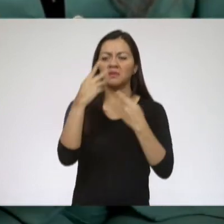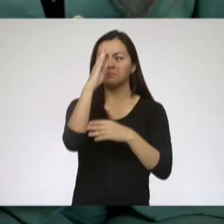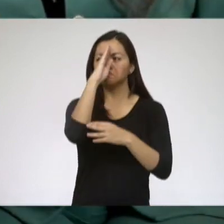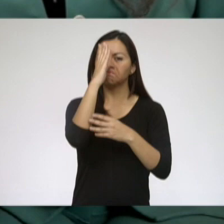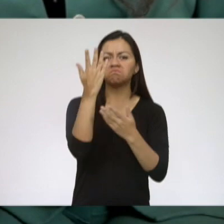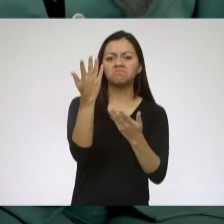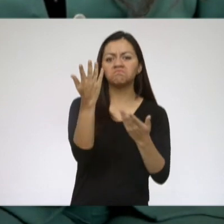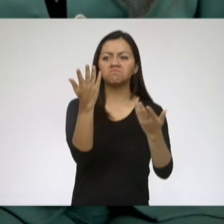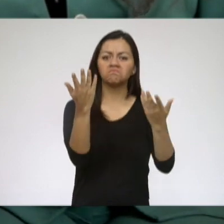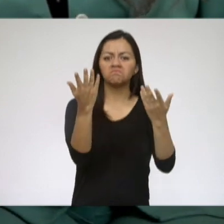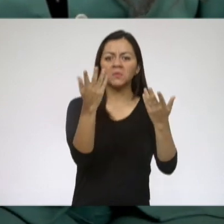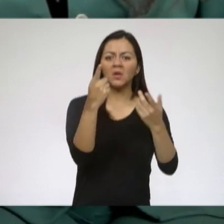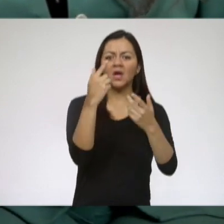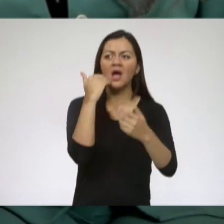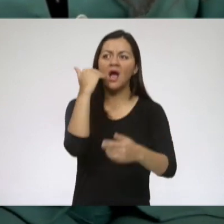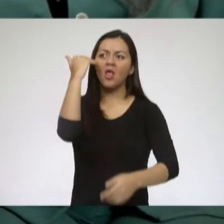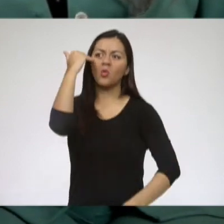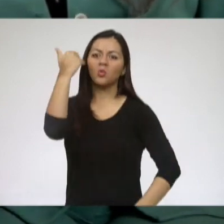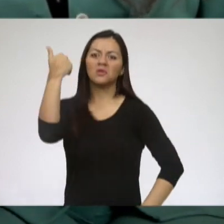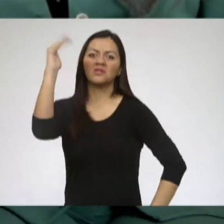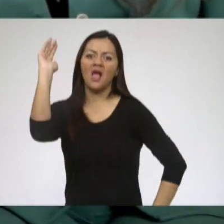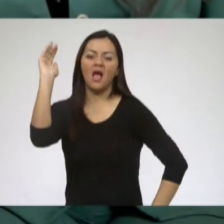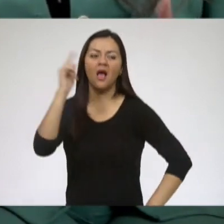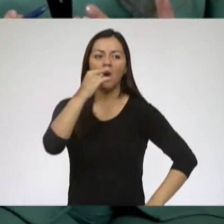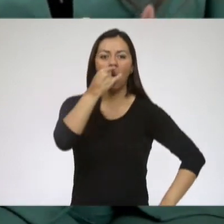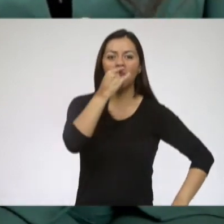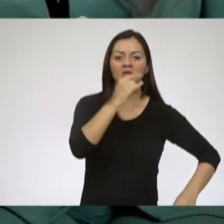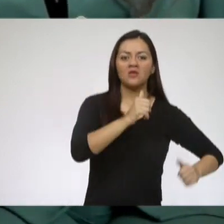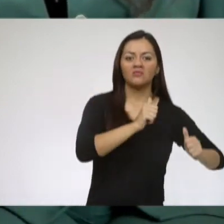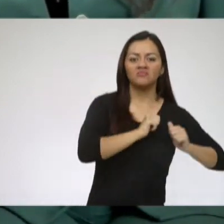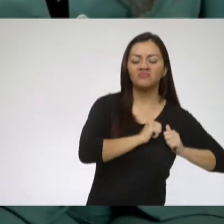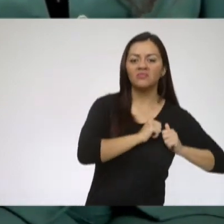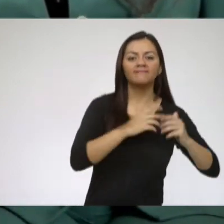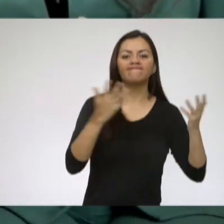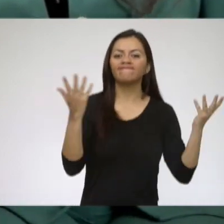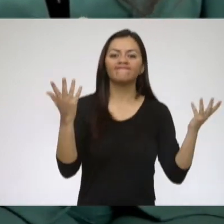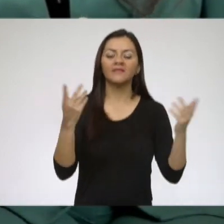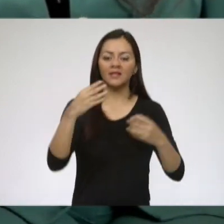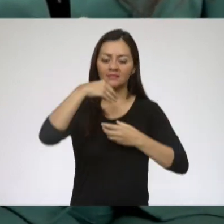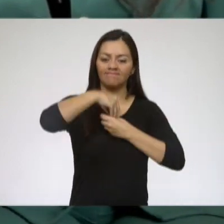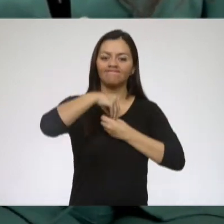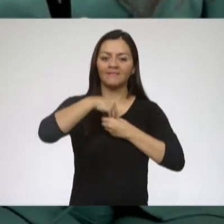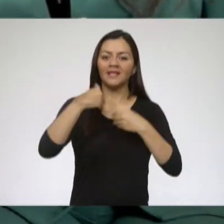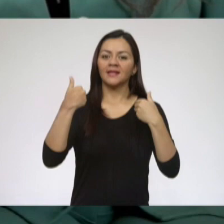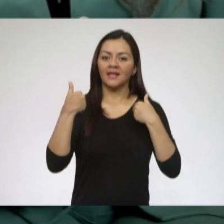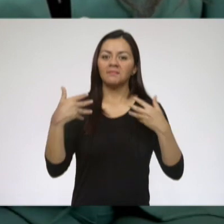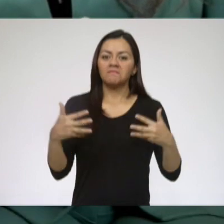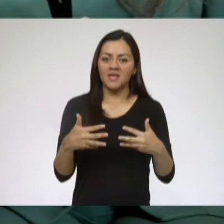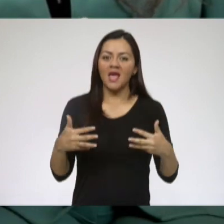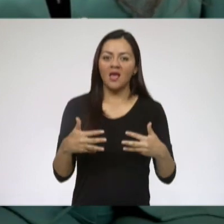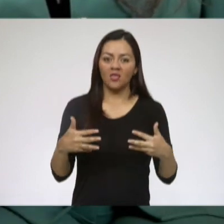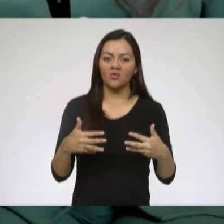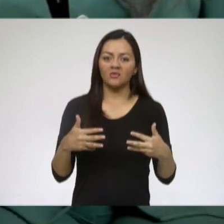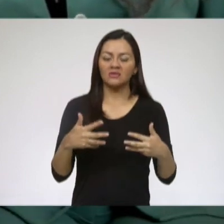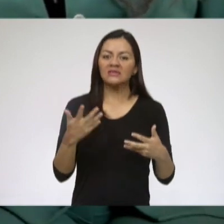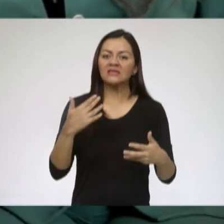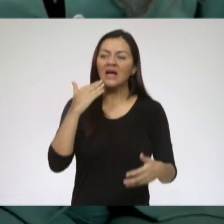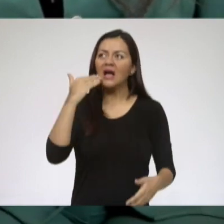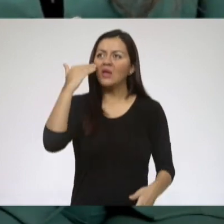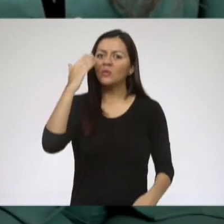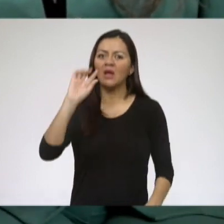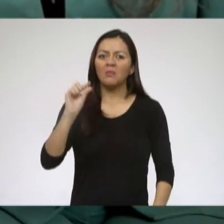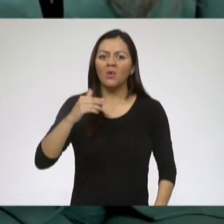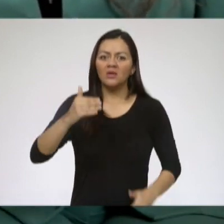ser adulto, mostrarse como un adulto. Sin embargo, todavía tiene temores e inseguridades de enfrentar esa adultez